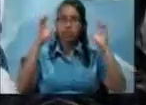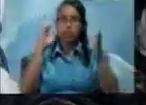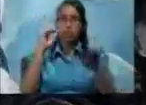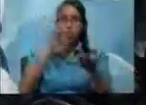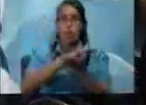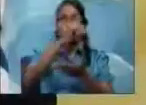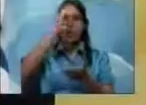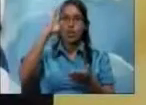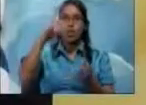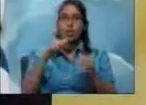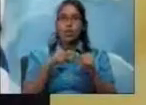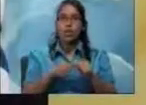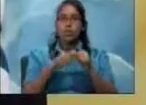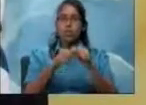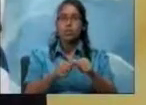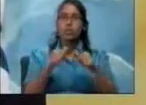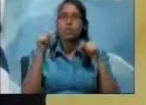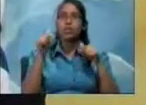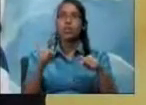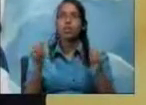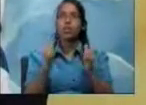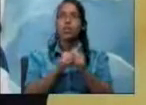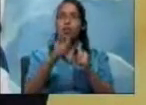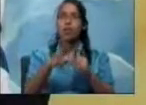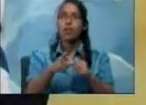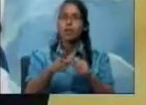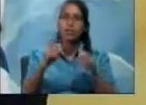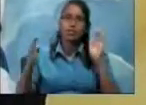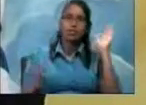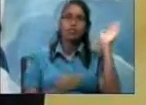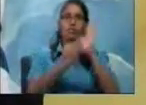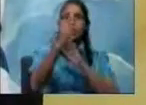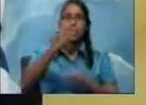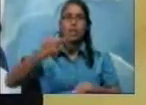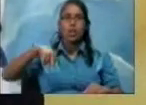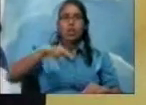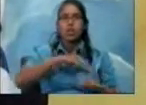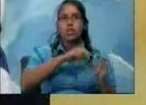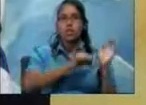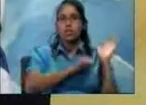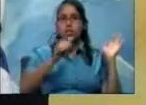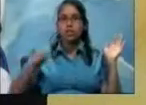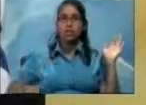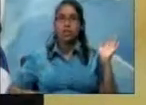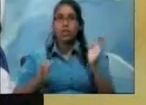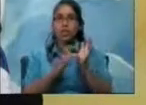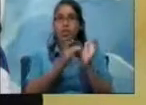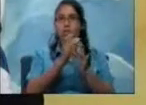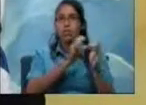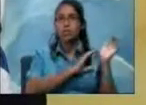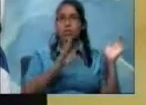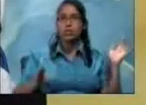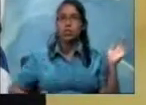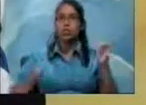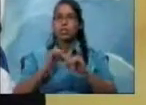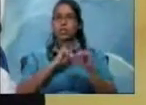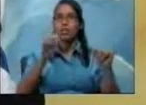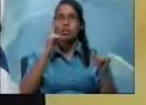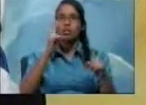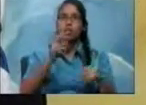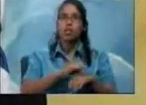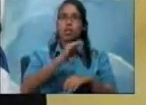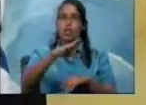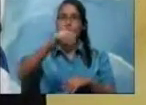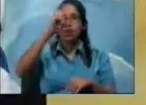Dios continuamos acá con esas apariciones de nuestro señor Jesucristo y ya vemos lo que nos ha dejado